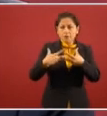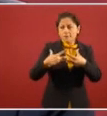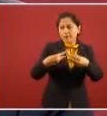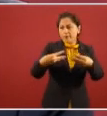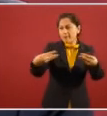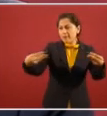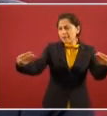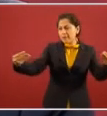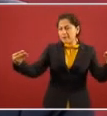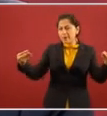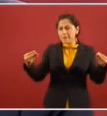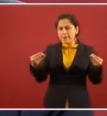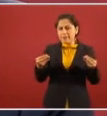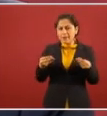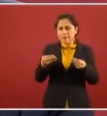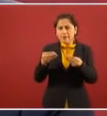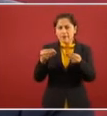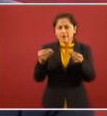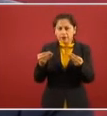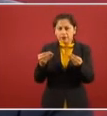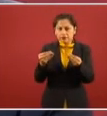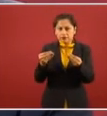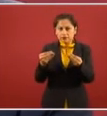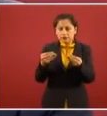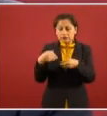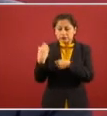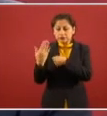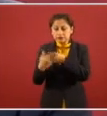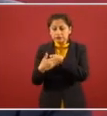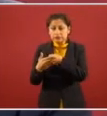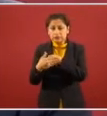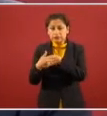en el peor momento.